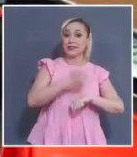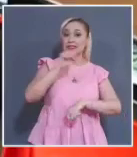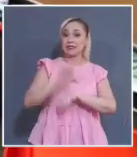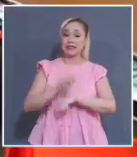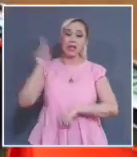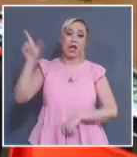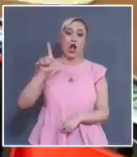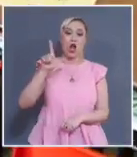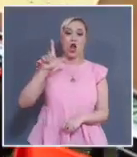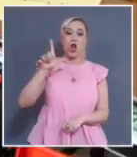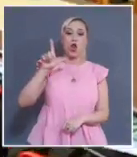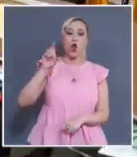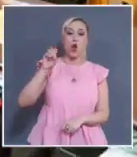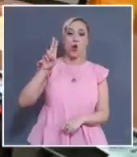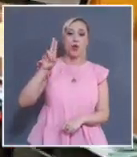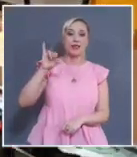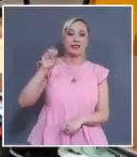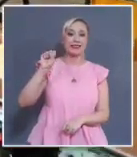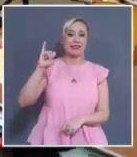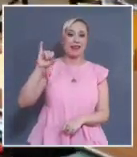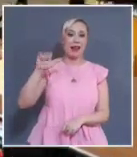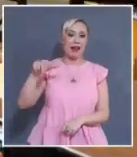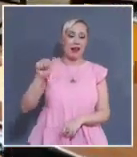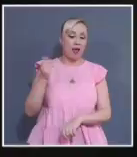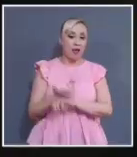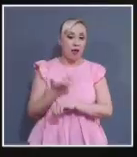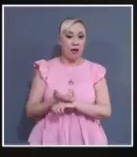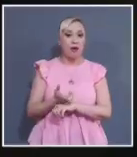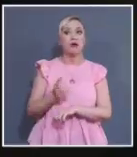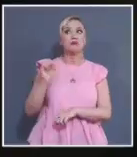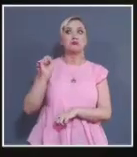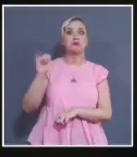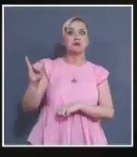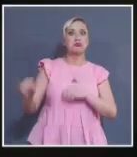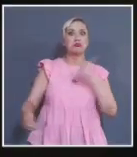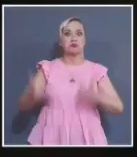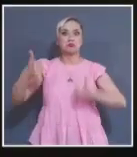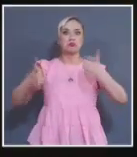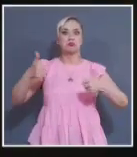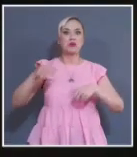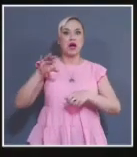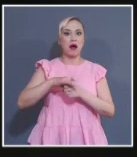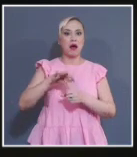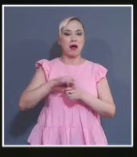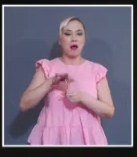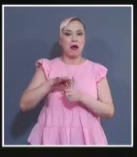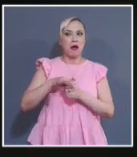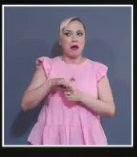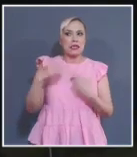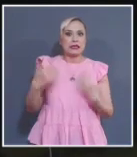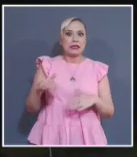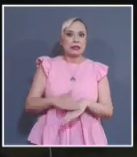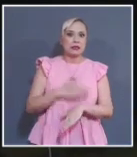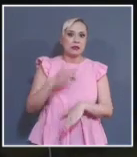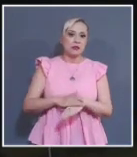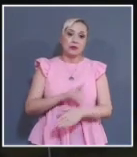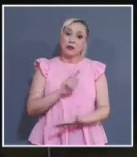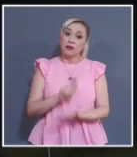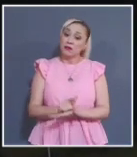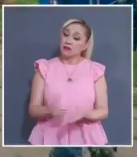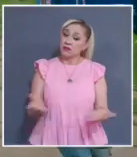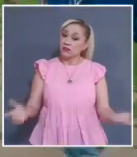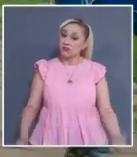está cerca de ser aprobado después de su aceptación en la Cámara de Representantes. Asimismo, una propuesta legislativa donde los profesores se